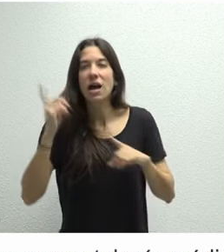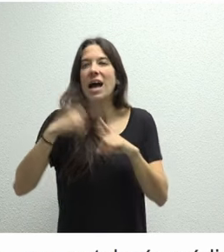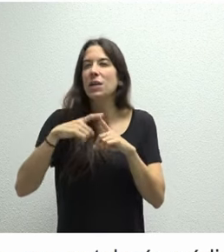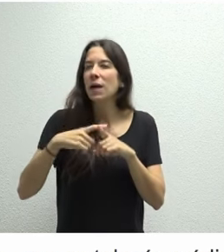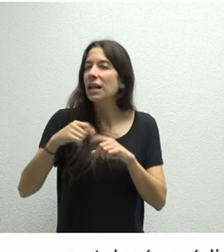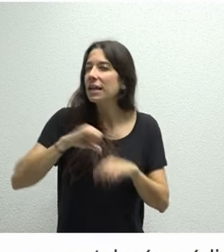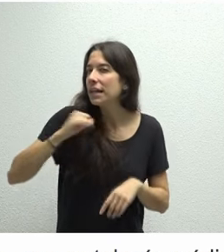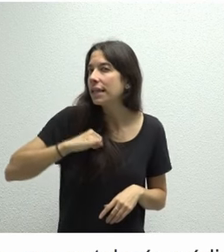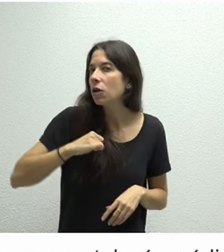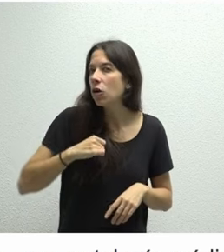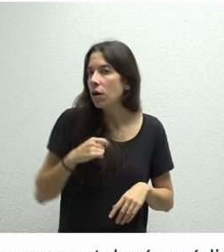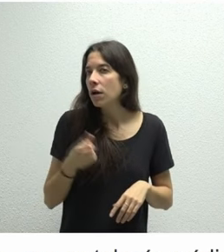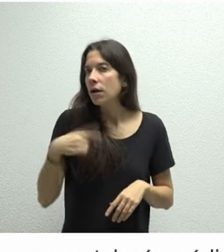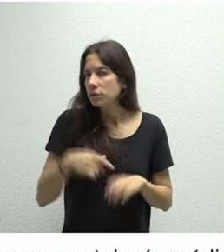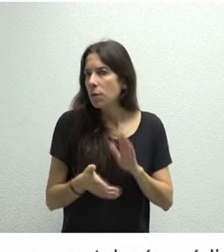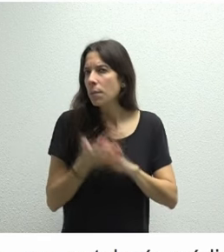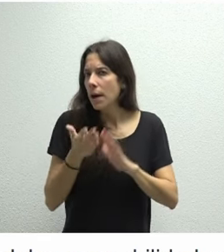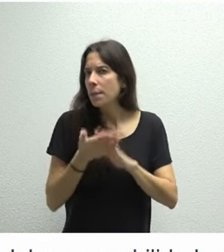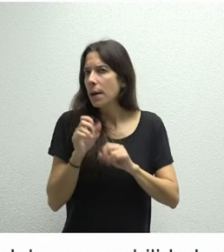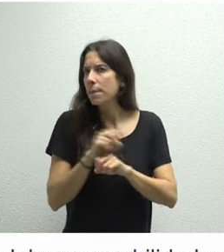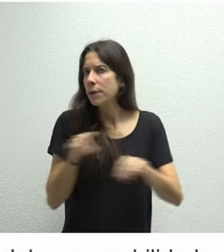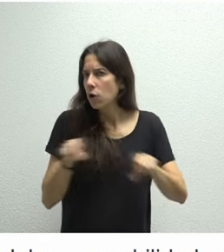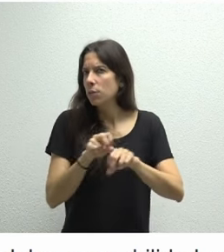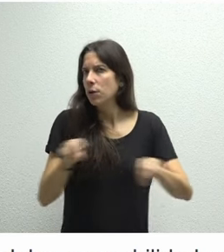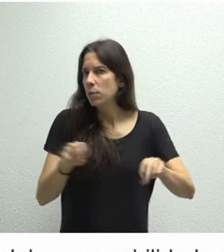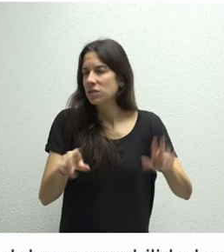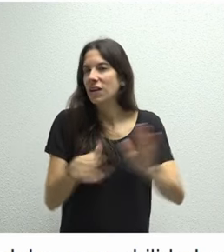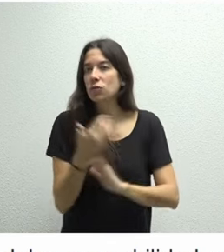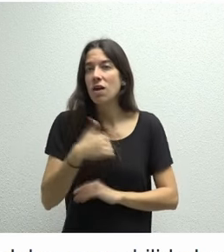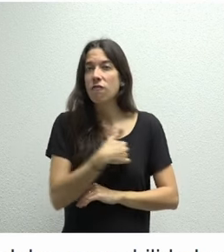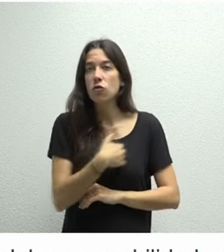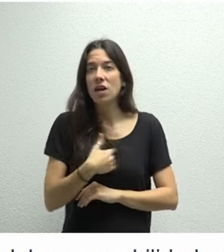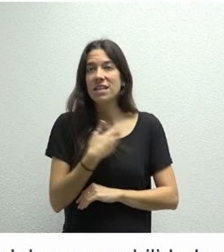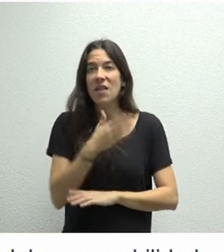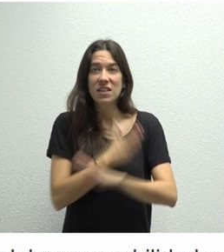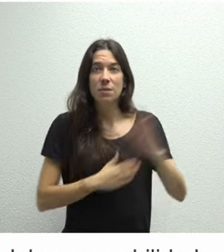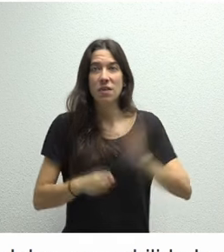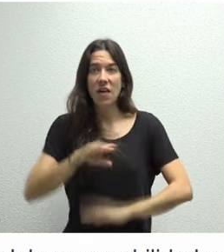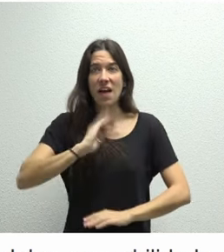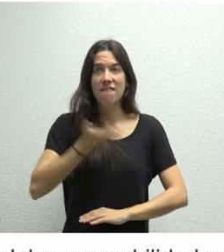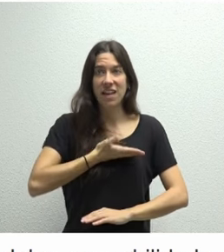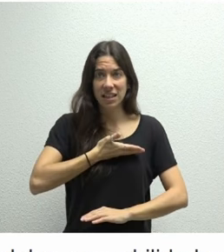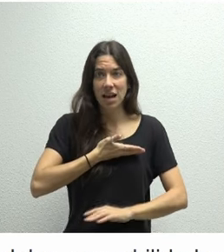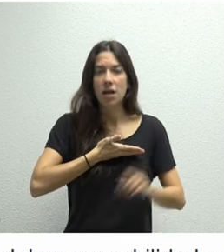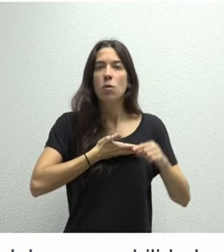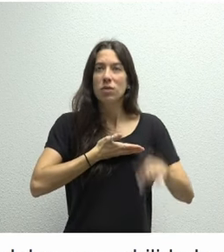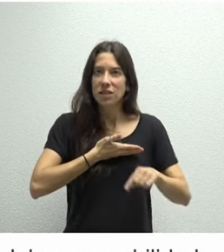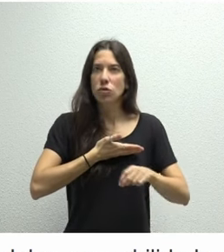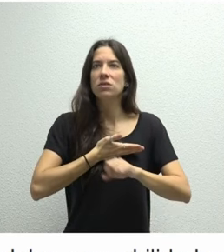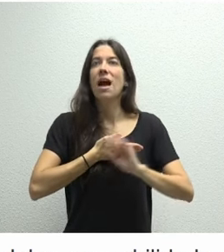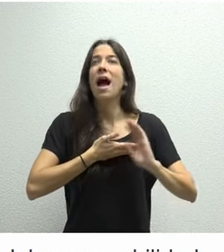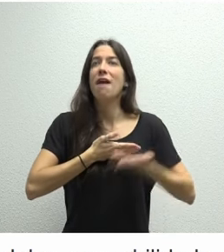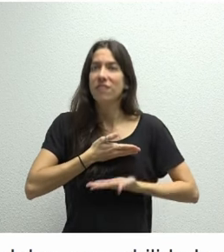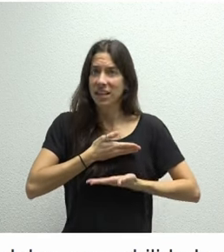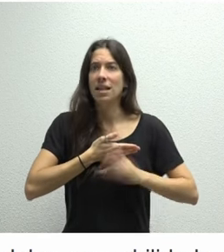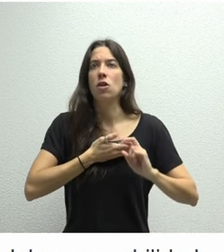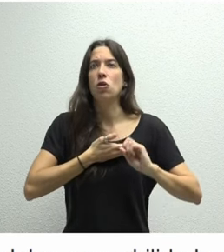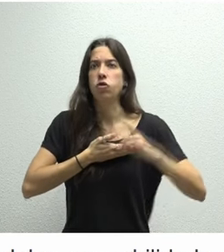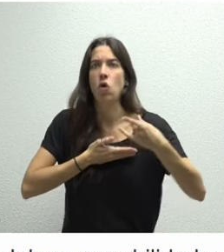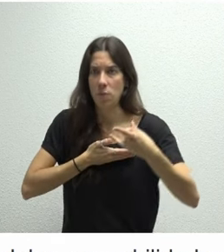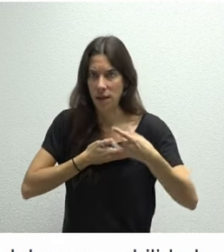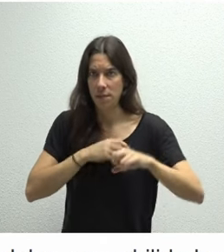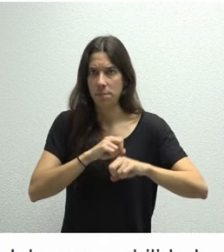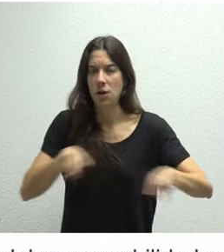a empeorar una funcionalidad ya dañada por la discapacidad porque una de las razones a nivel